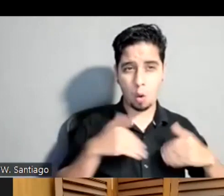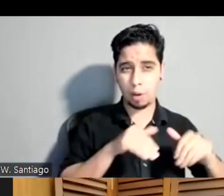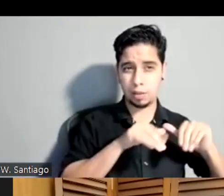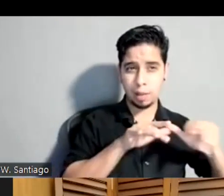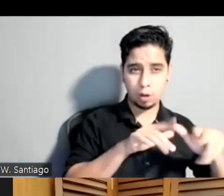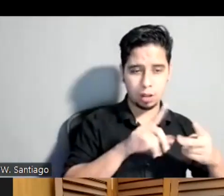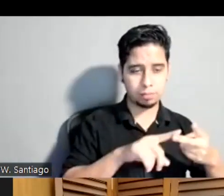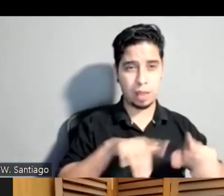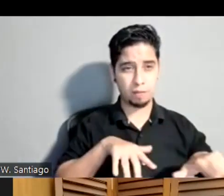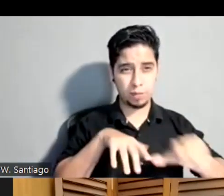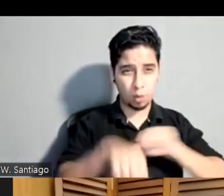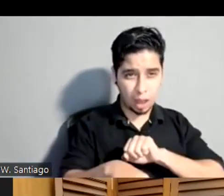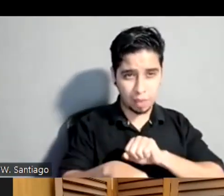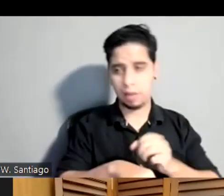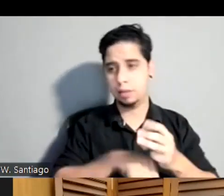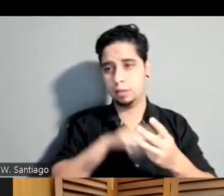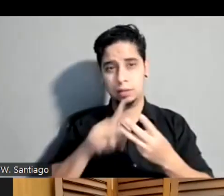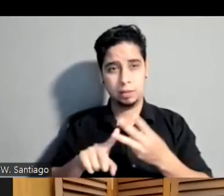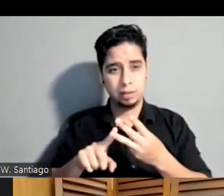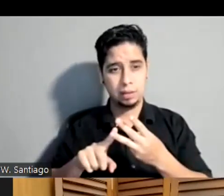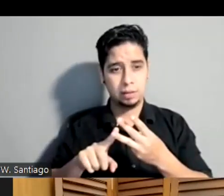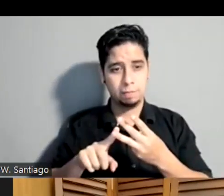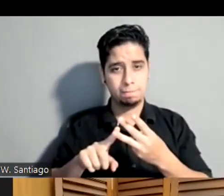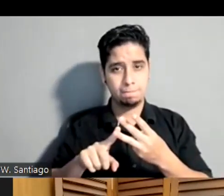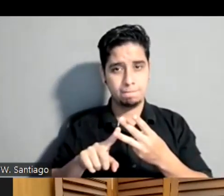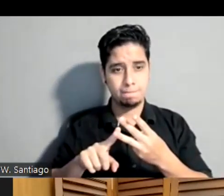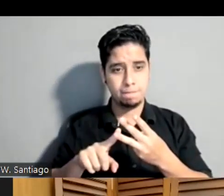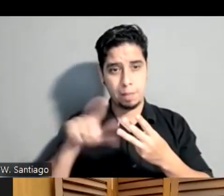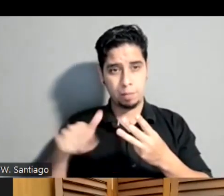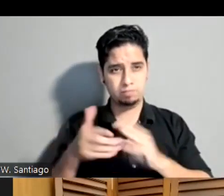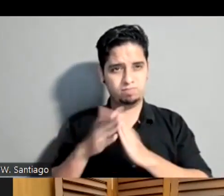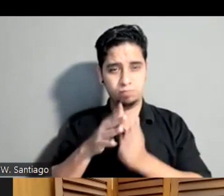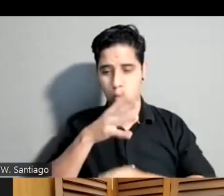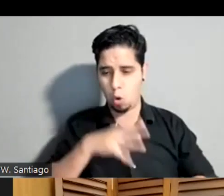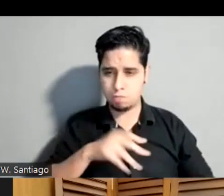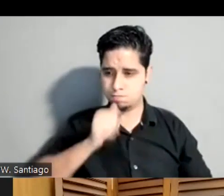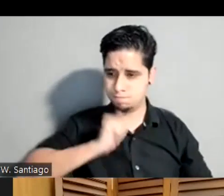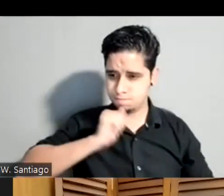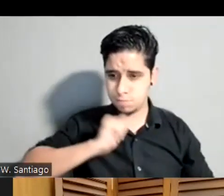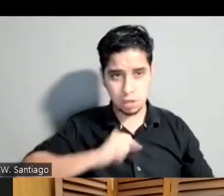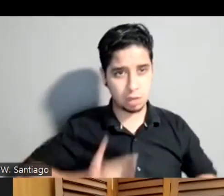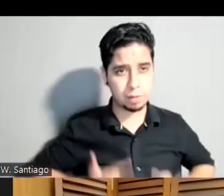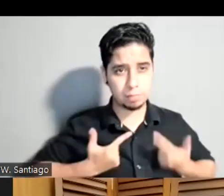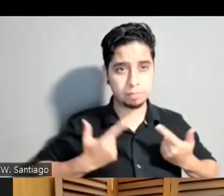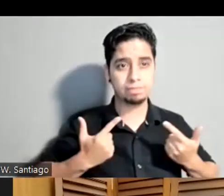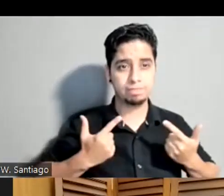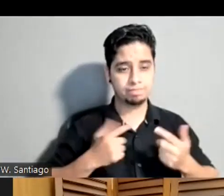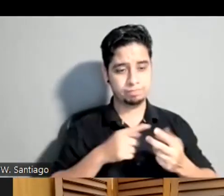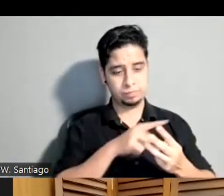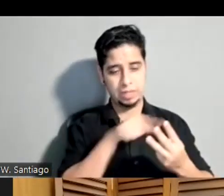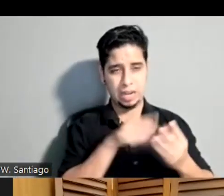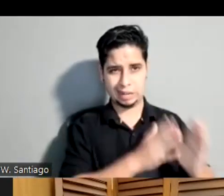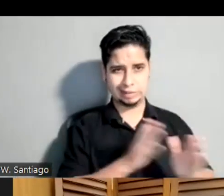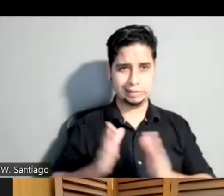violada y la mujer que tiene que sobrevivir, sí. Uh-huh.